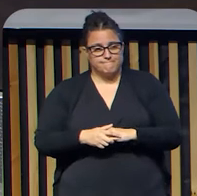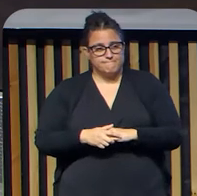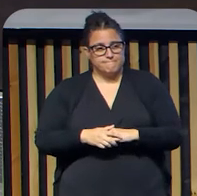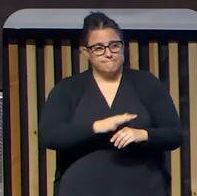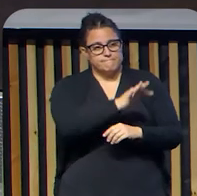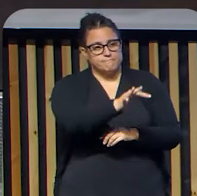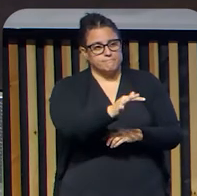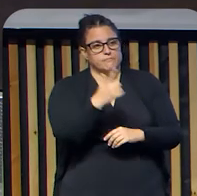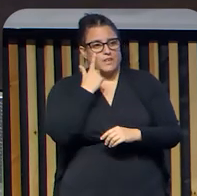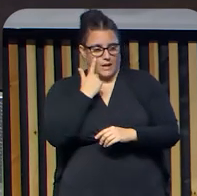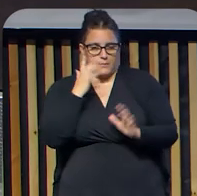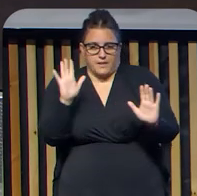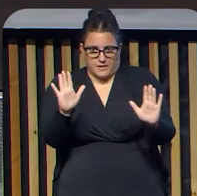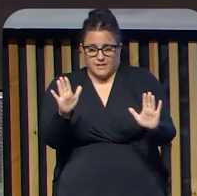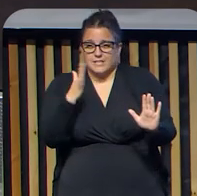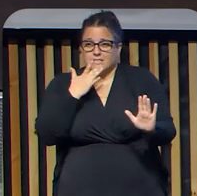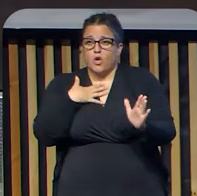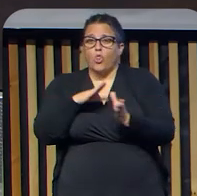puedo rellenarlo